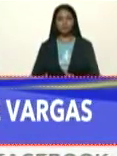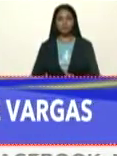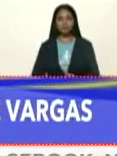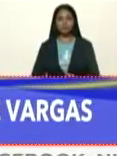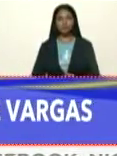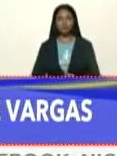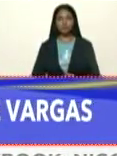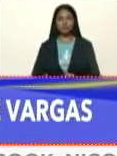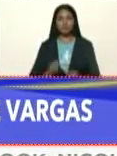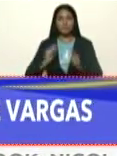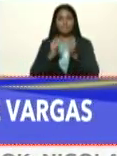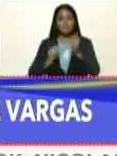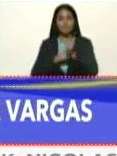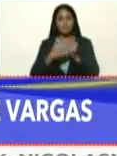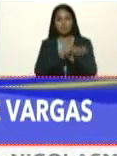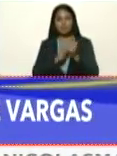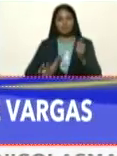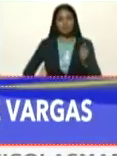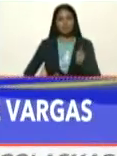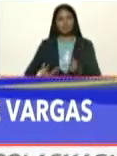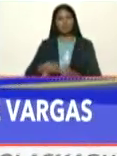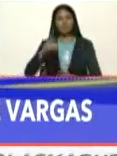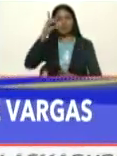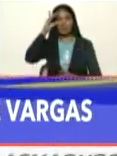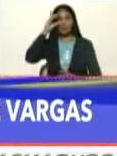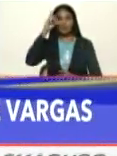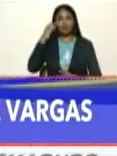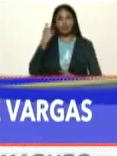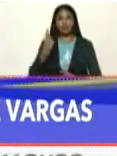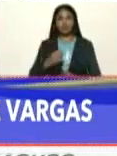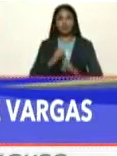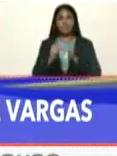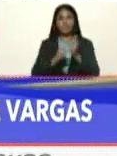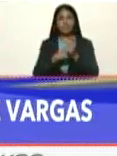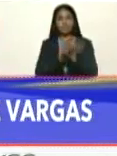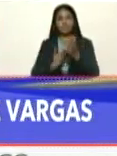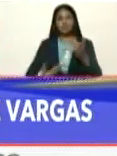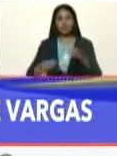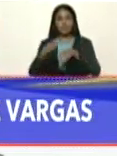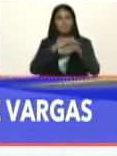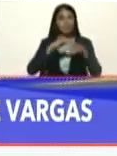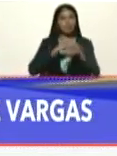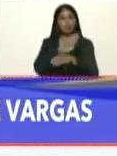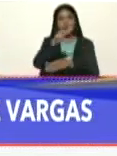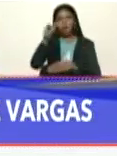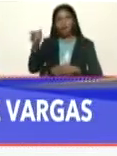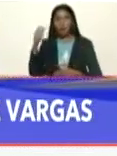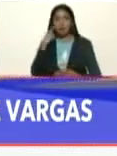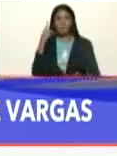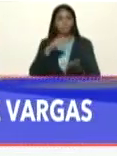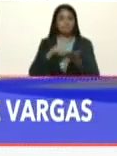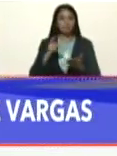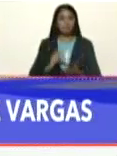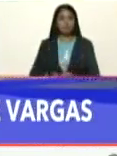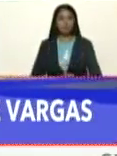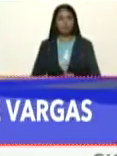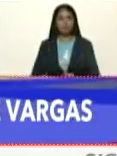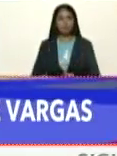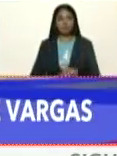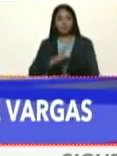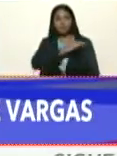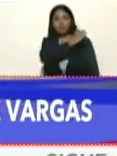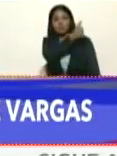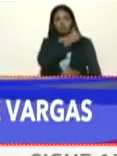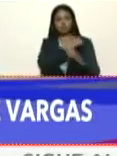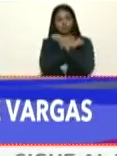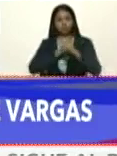compañera vicepresidenta ejecutiva Delcy Rodríguez, vicepresidentes, ministros, ministras, General en jefe